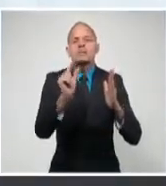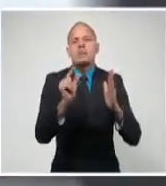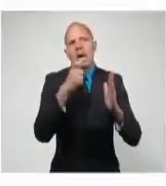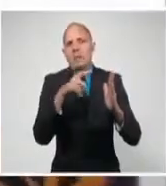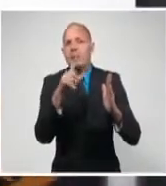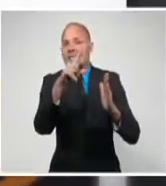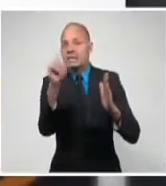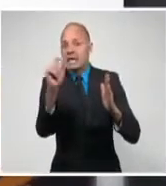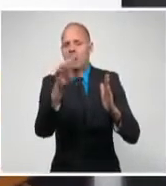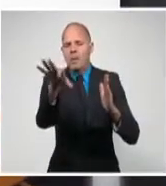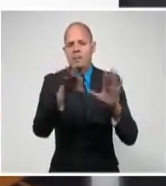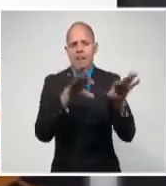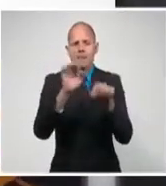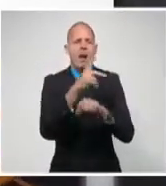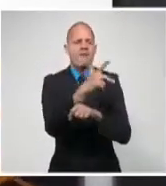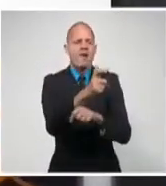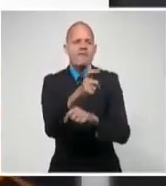ajustarlo.